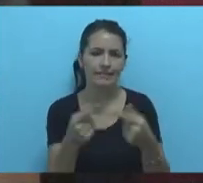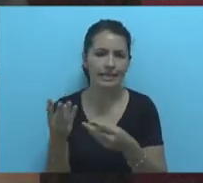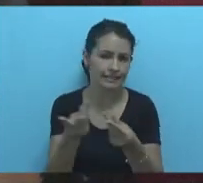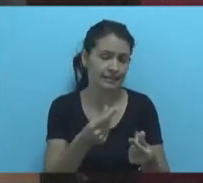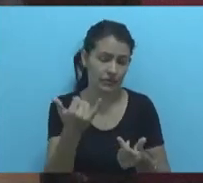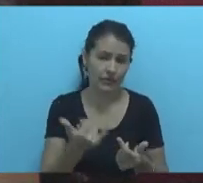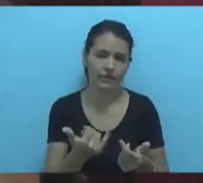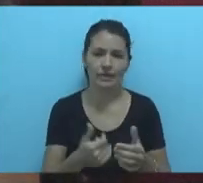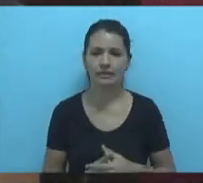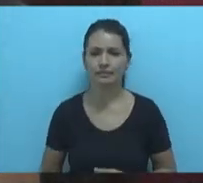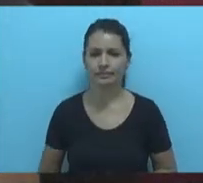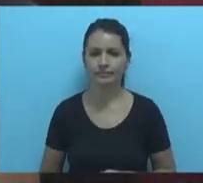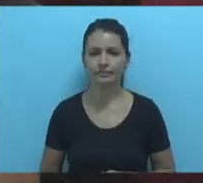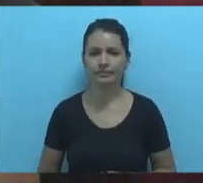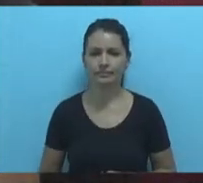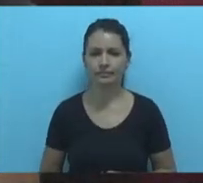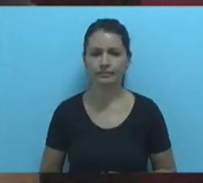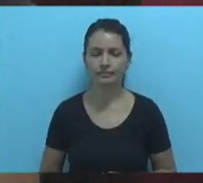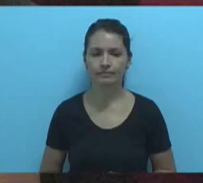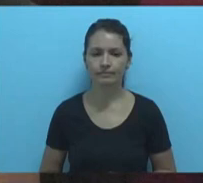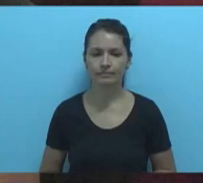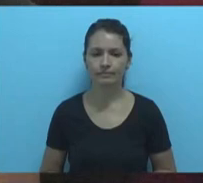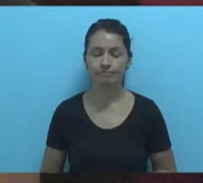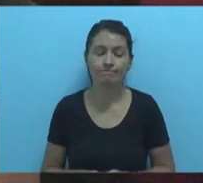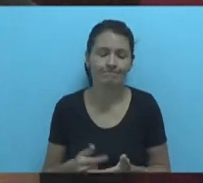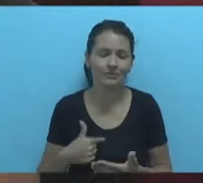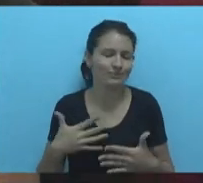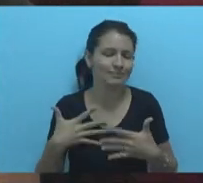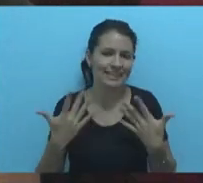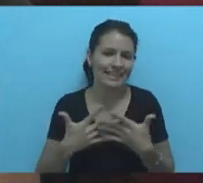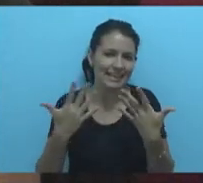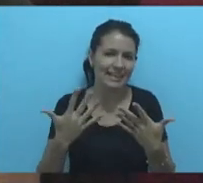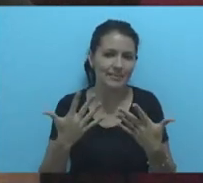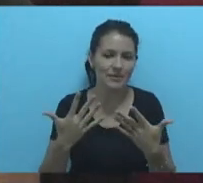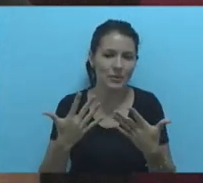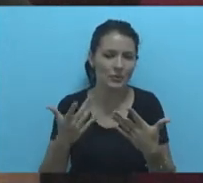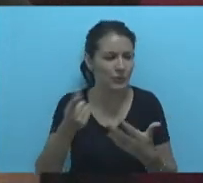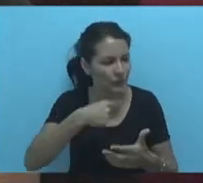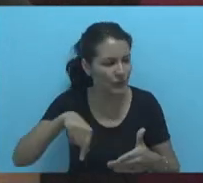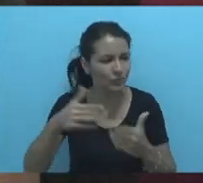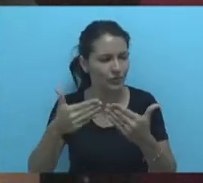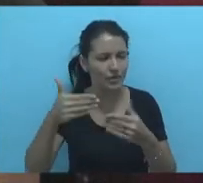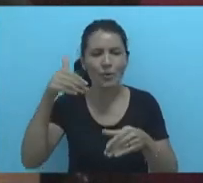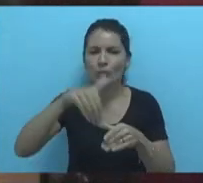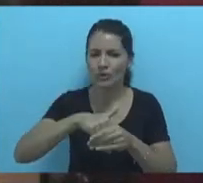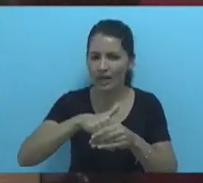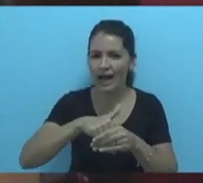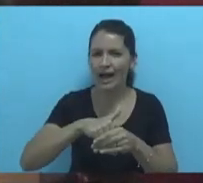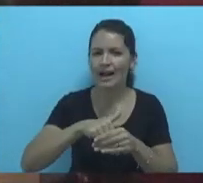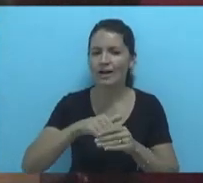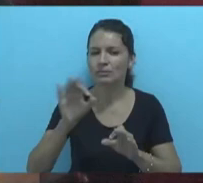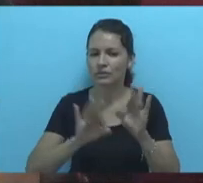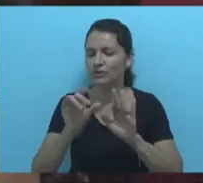que se ocupa del tema, ¿no? Por eso, bueno, celebro que hoy todos de común acuerdo aprobemos